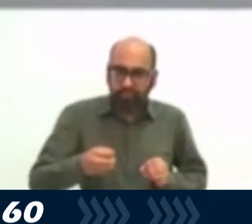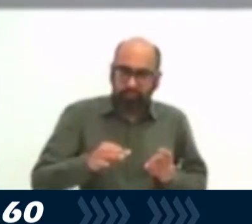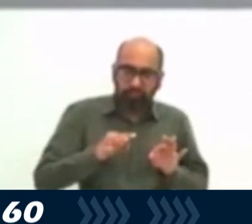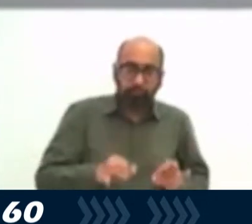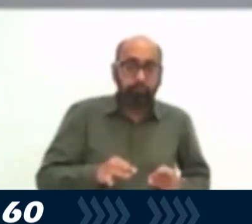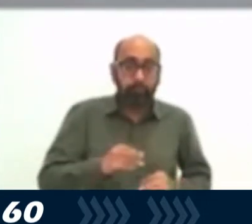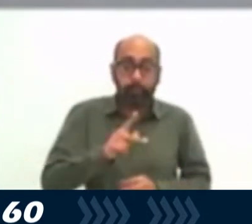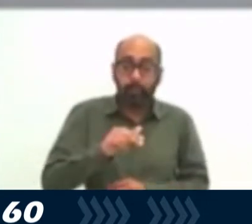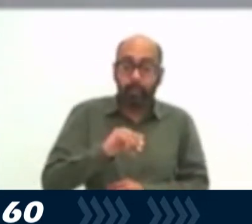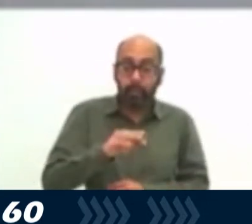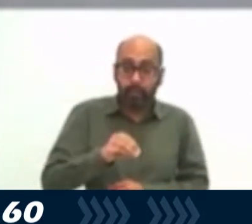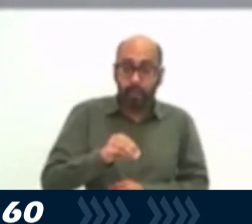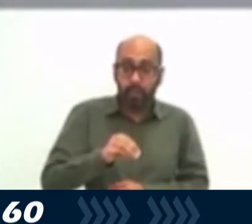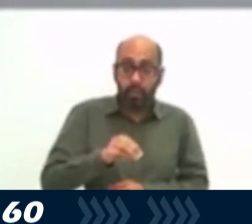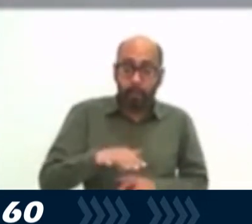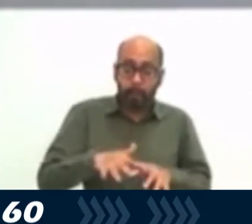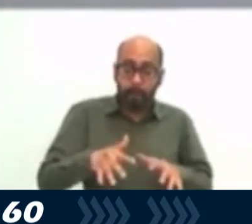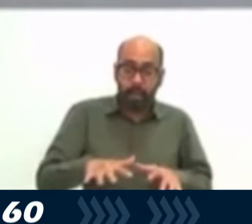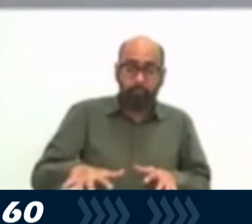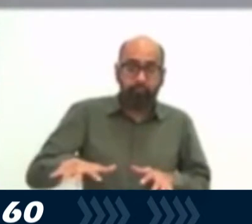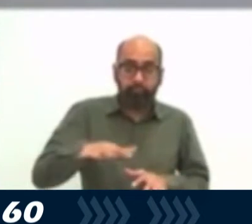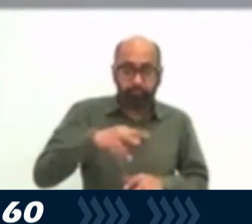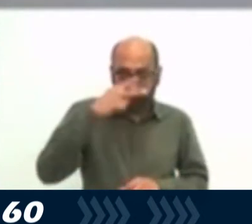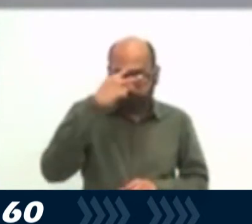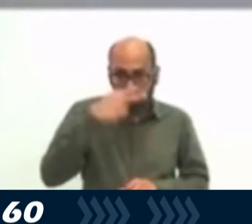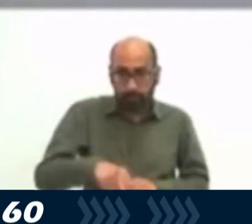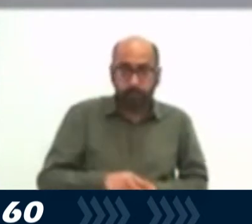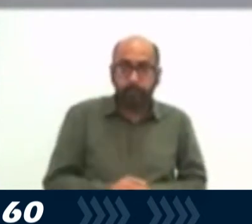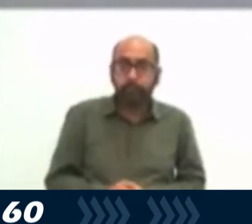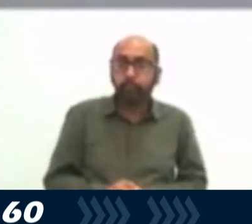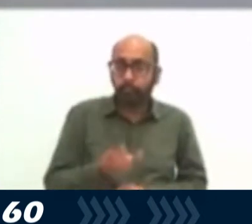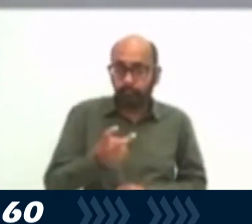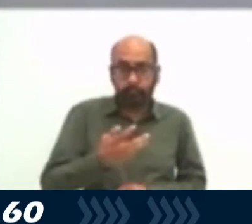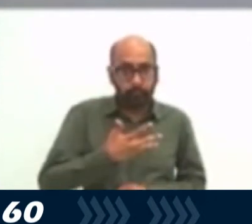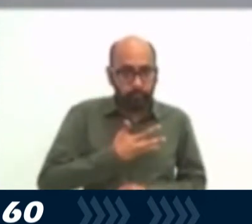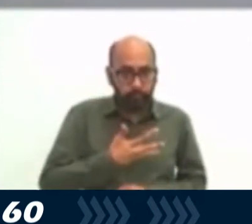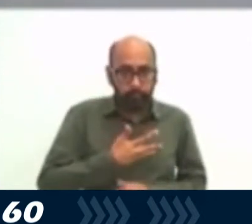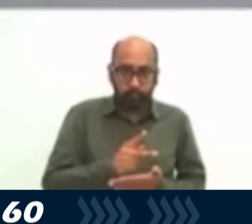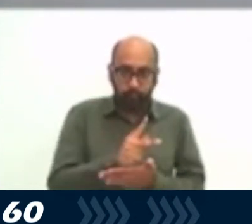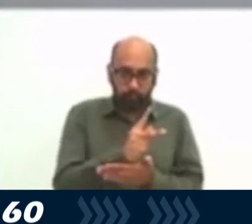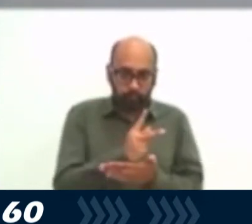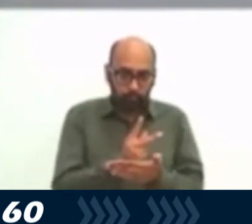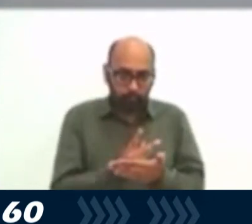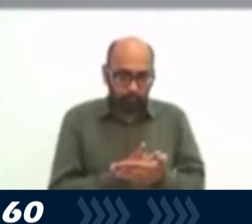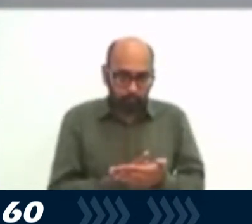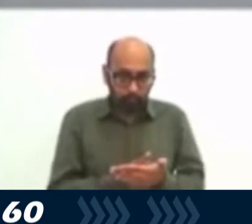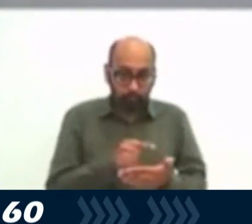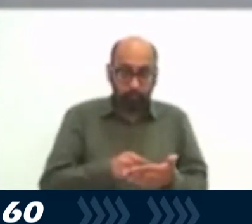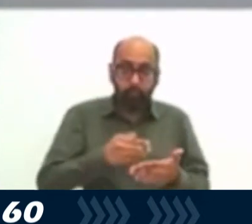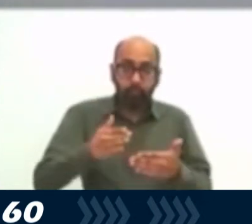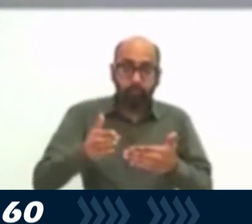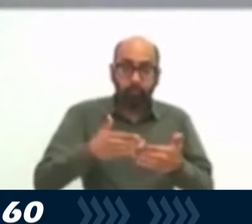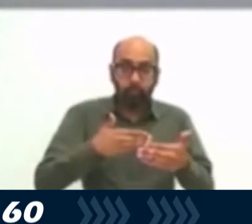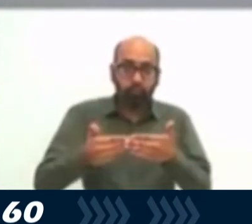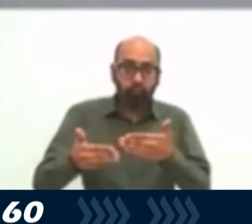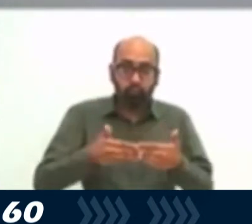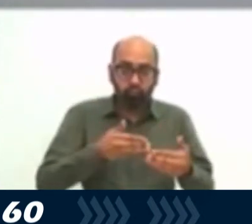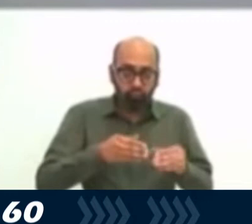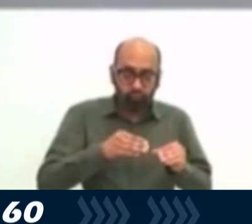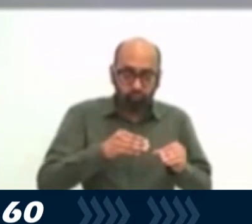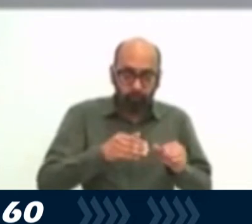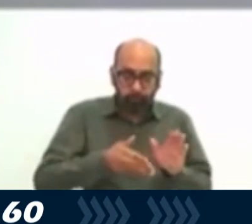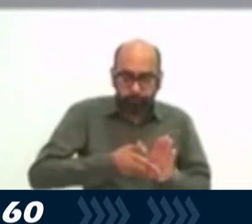el Pacífico mexicano. Para ello, se encuentra en desarrollo un programa de modernización de las vías